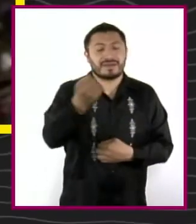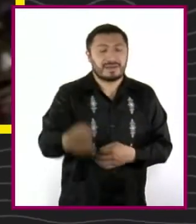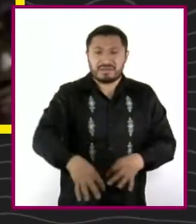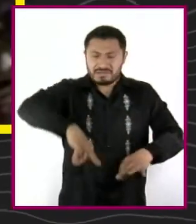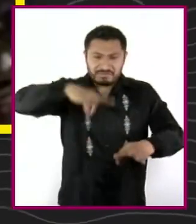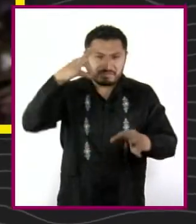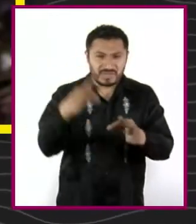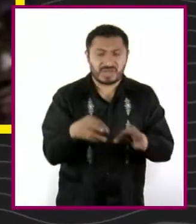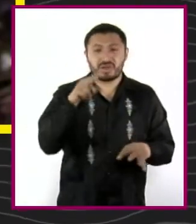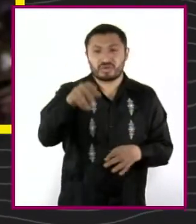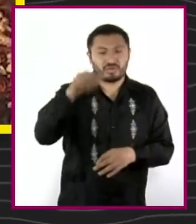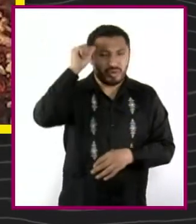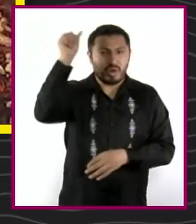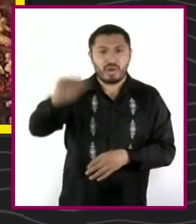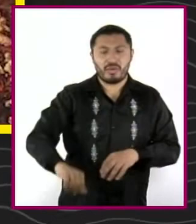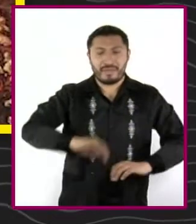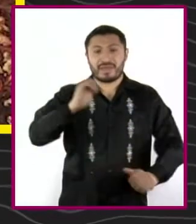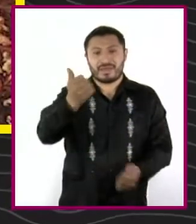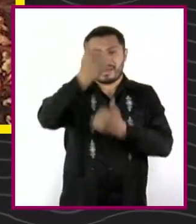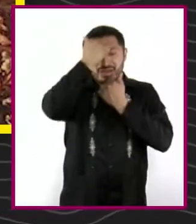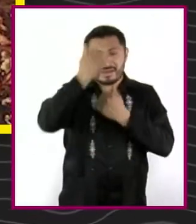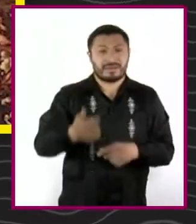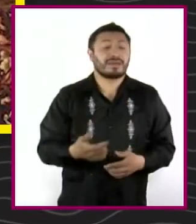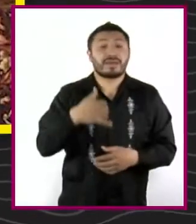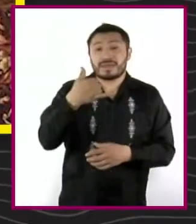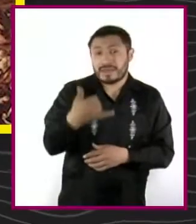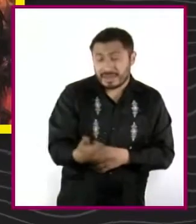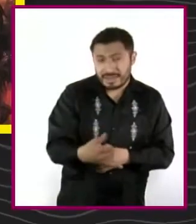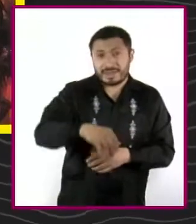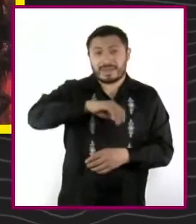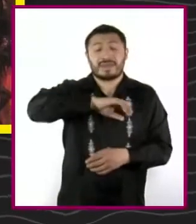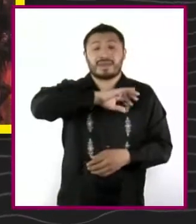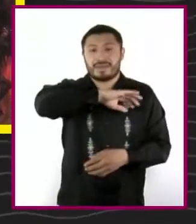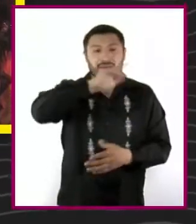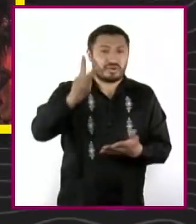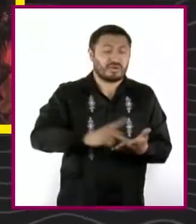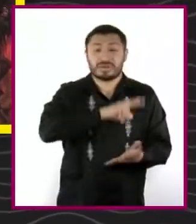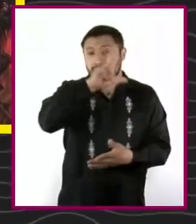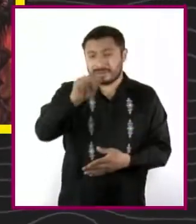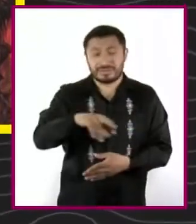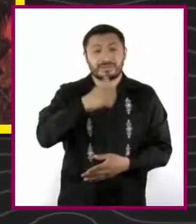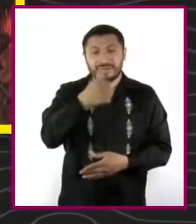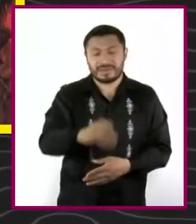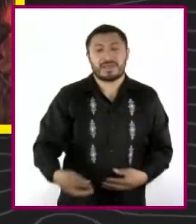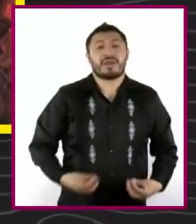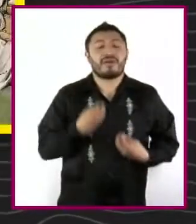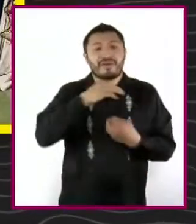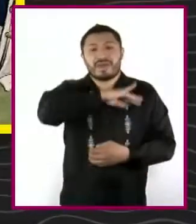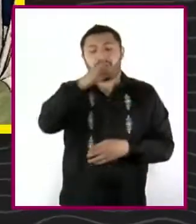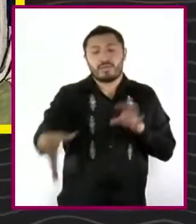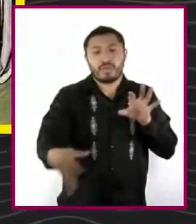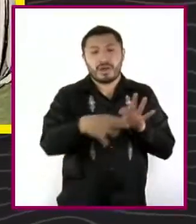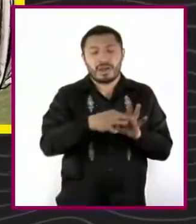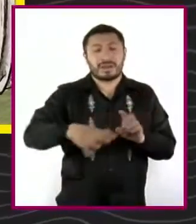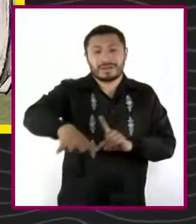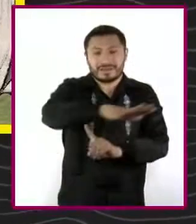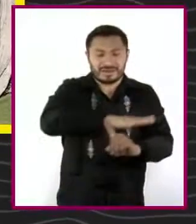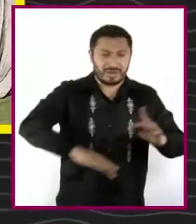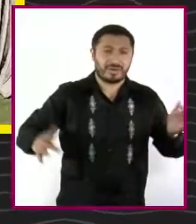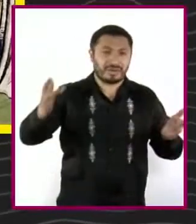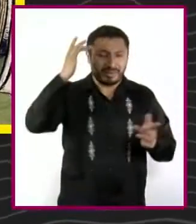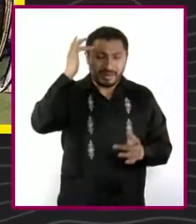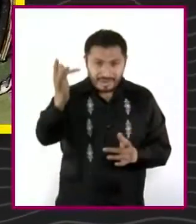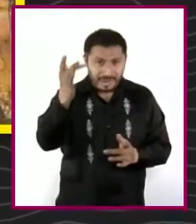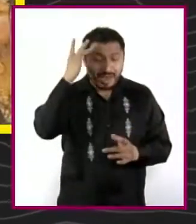preciso huir del pecado. Así, la vida y la muerte se organizaban alrededor de los santos y de la iglesia durante